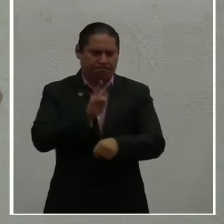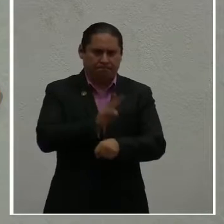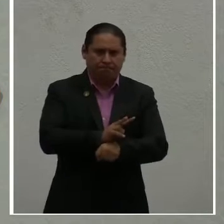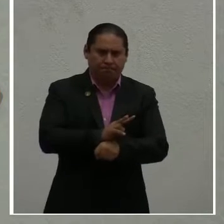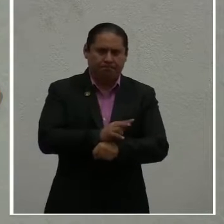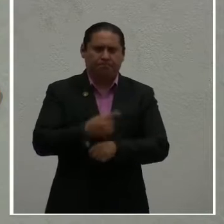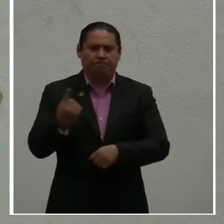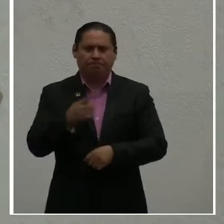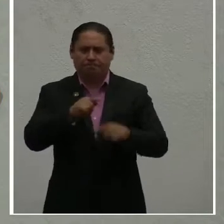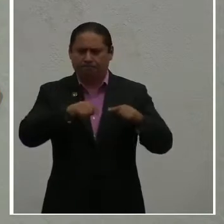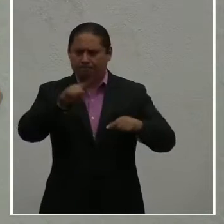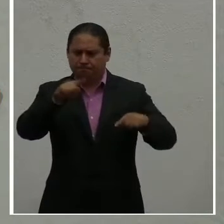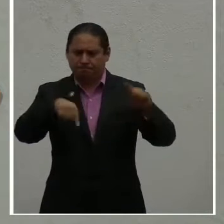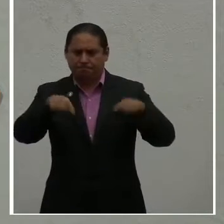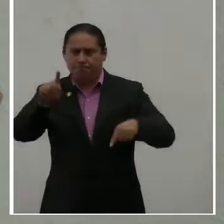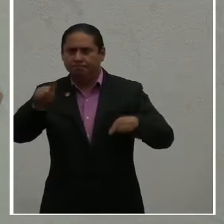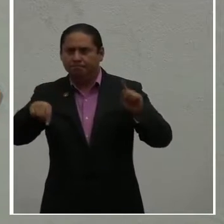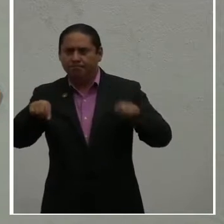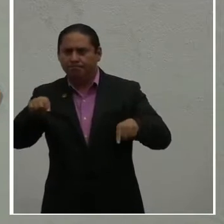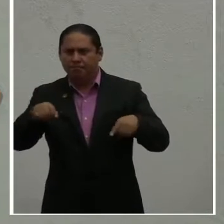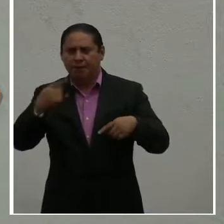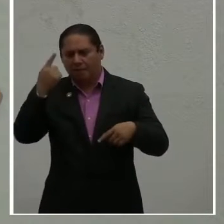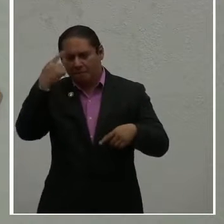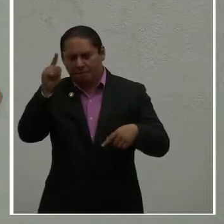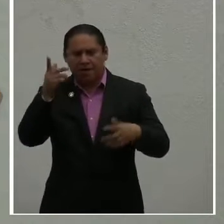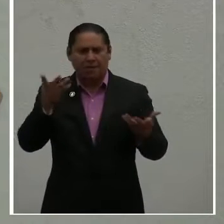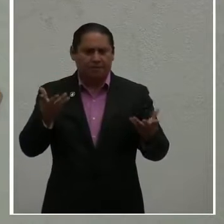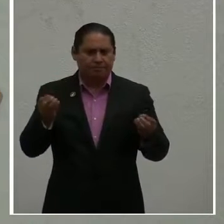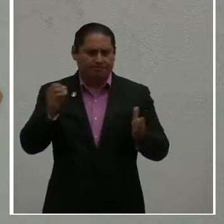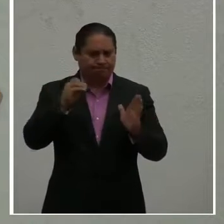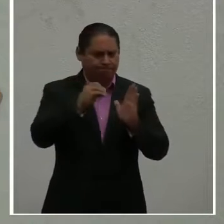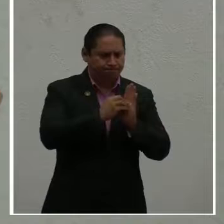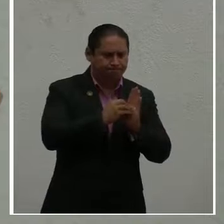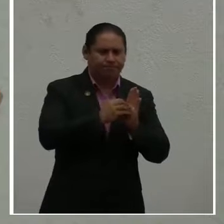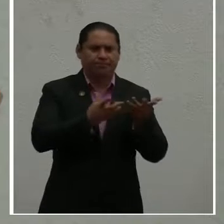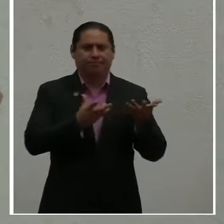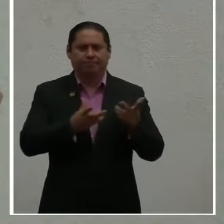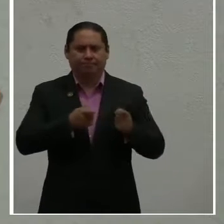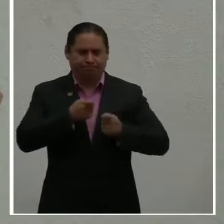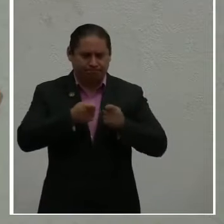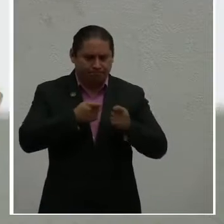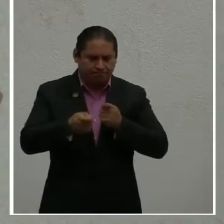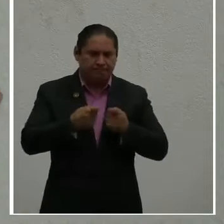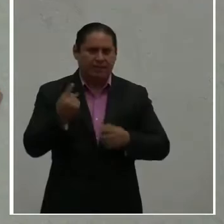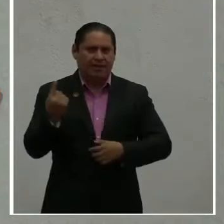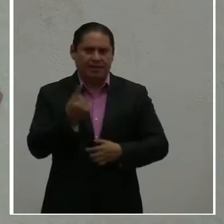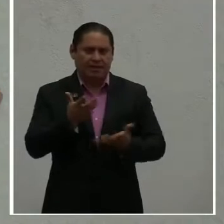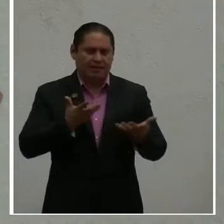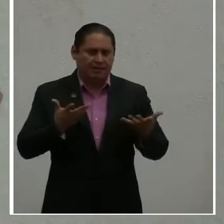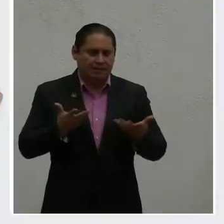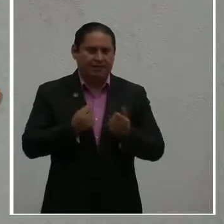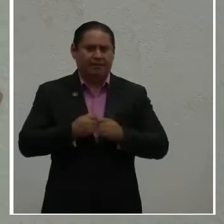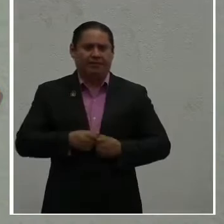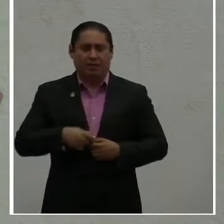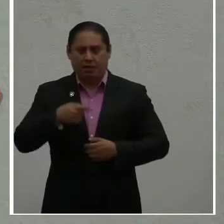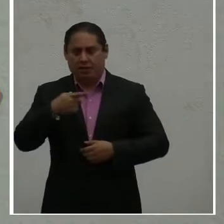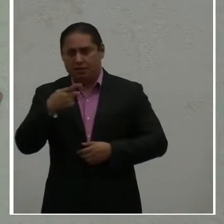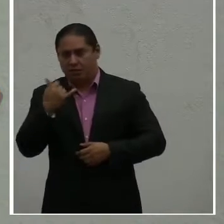indicadores de objetivos y estrategias planteados en el Plan de Desarrollo Estatal de Chiapas y Programas Sectoriales